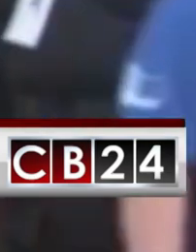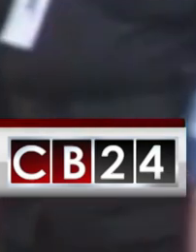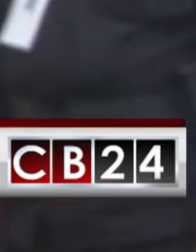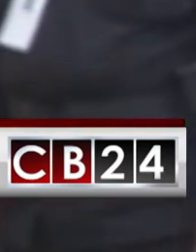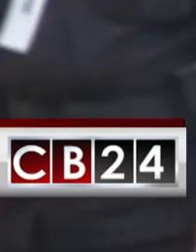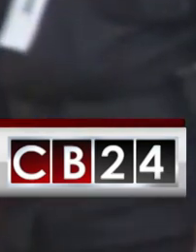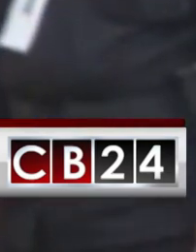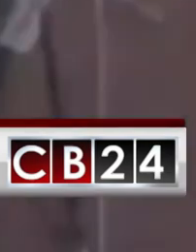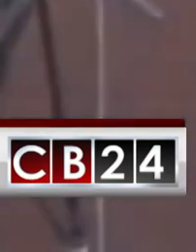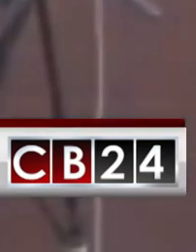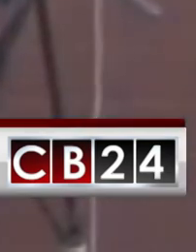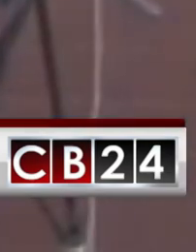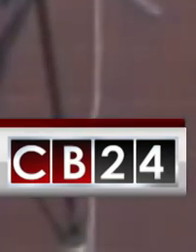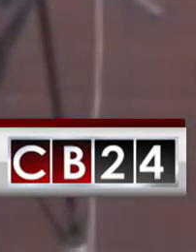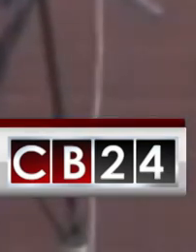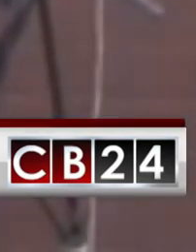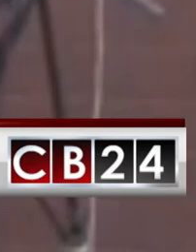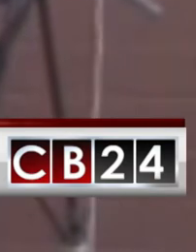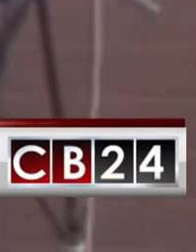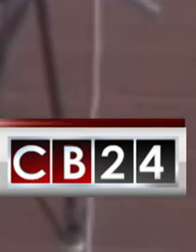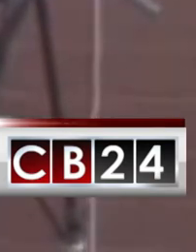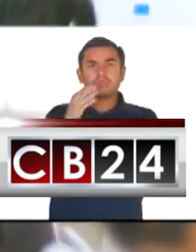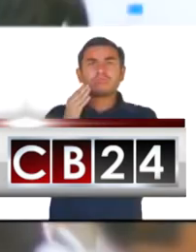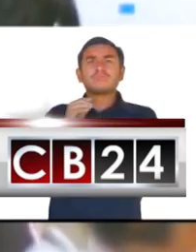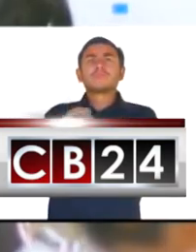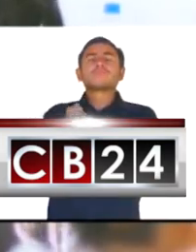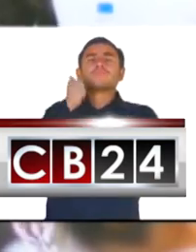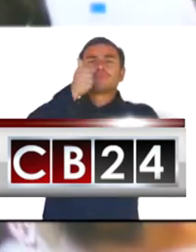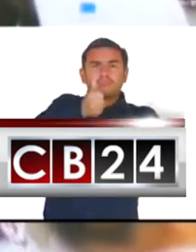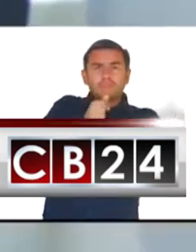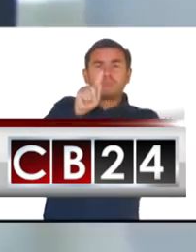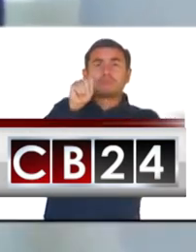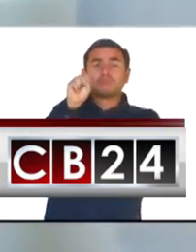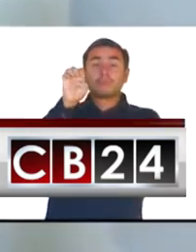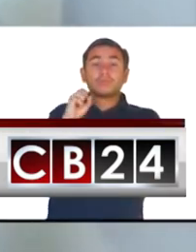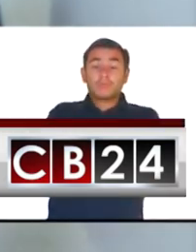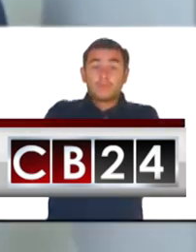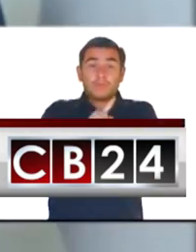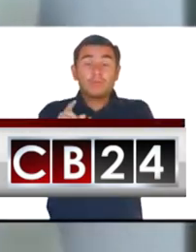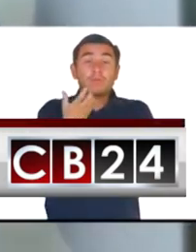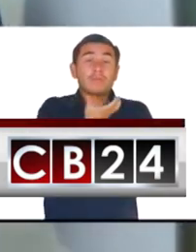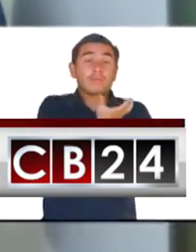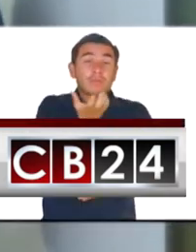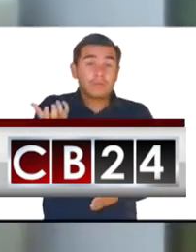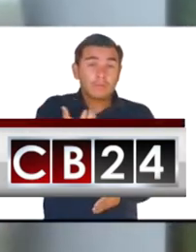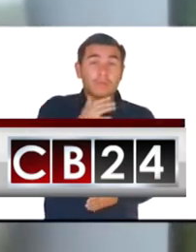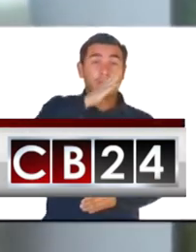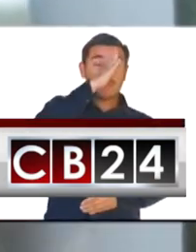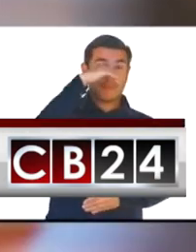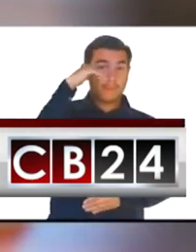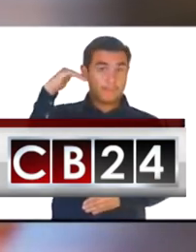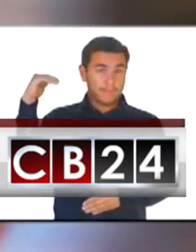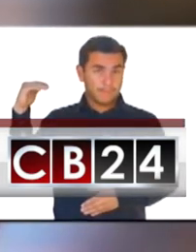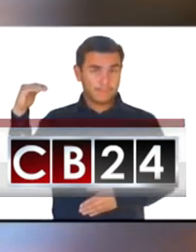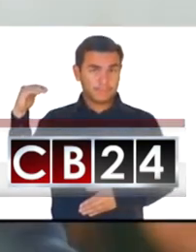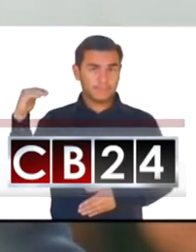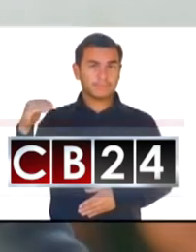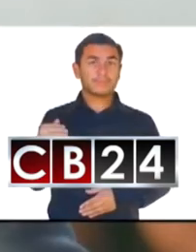84 diputados al Congreso y los alcaldes y miembros de consejos municipales de 262 municipios en todo el país.